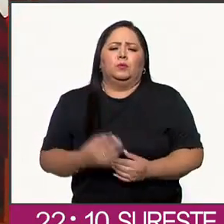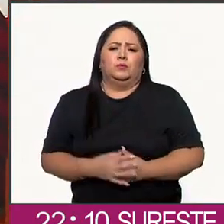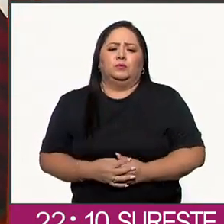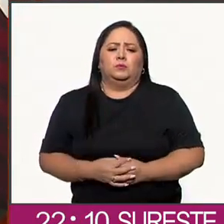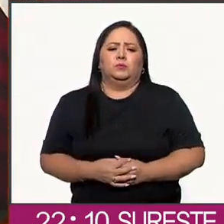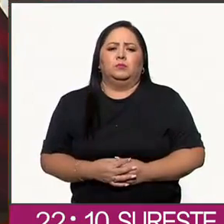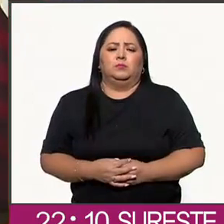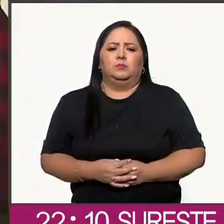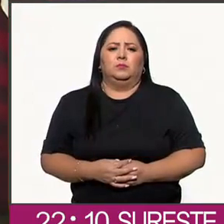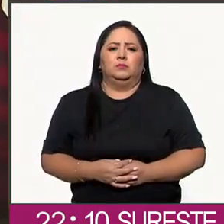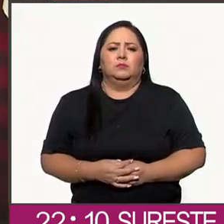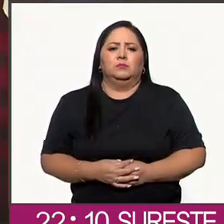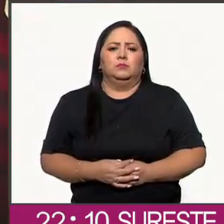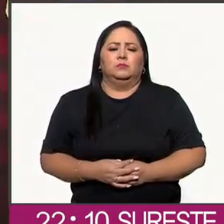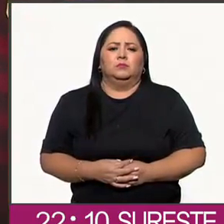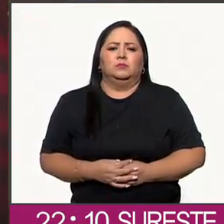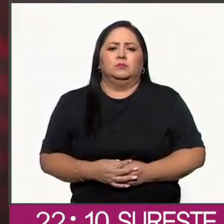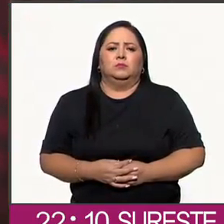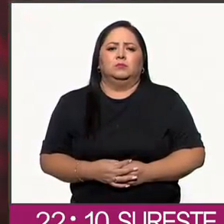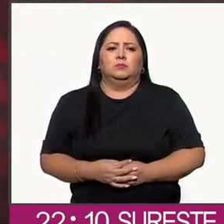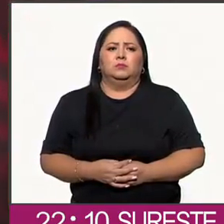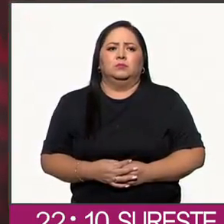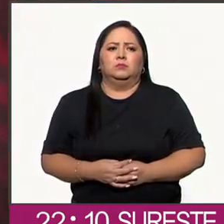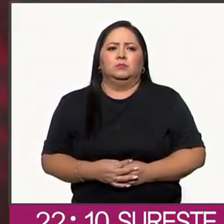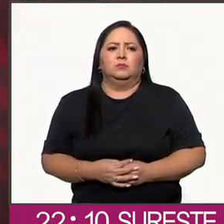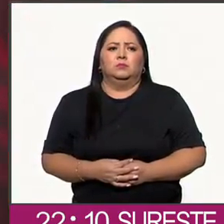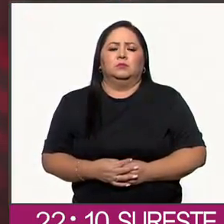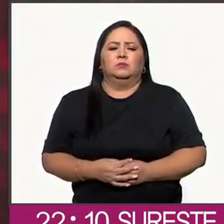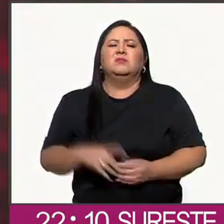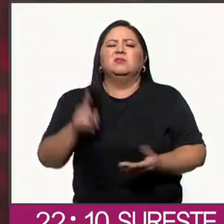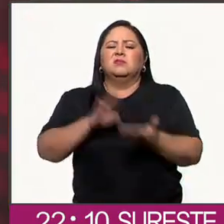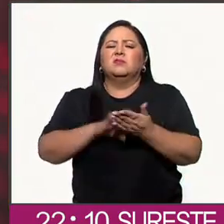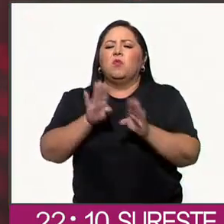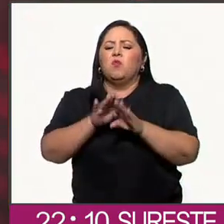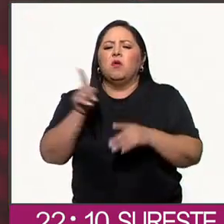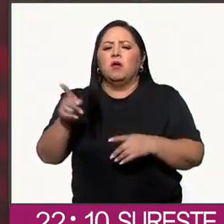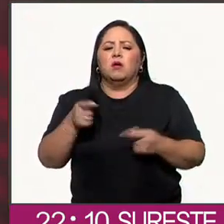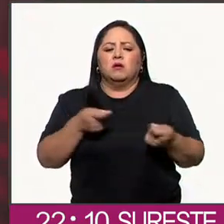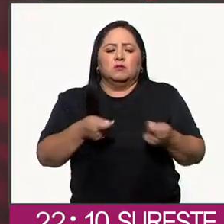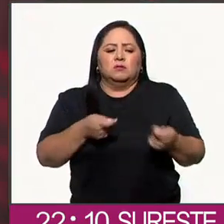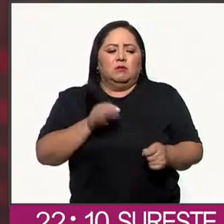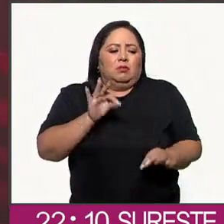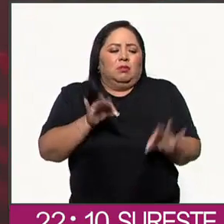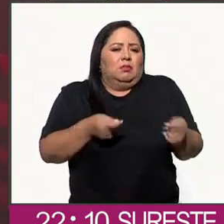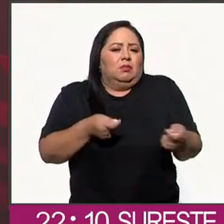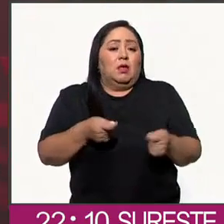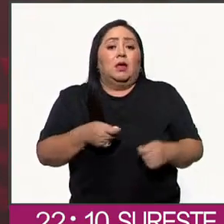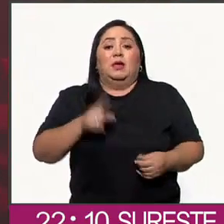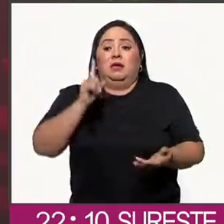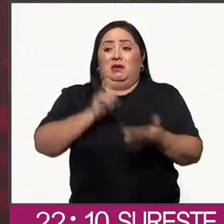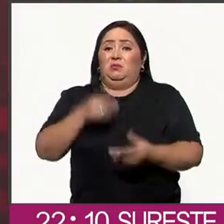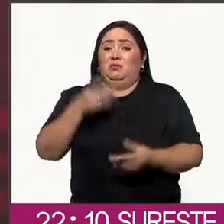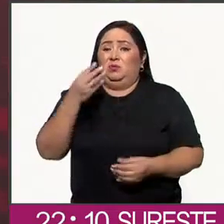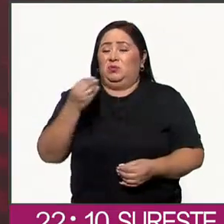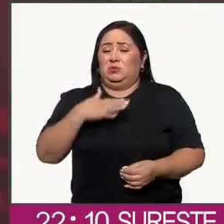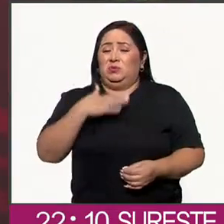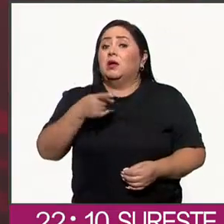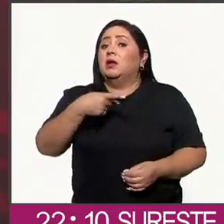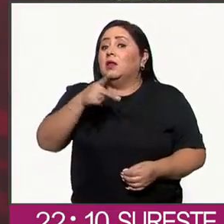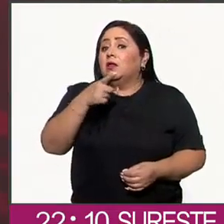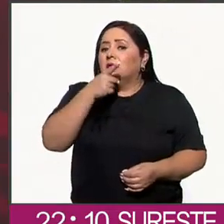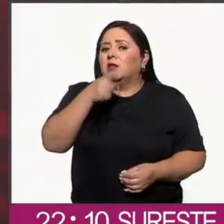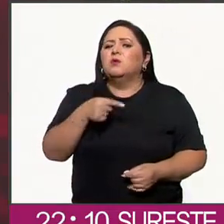es una eminencia en el manejo de influencias. Influencias que, afirmó,